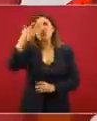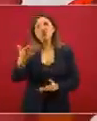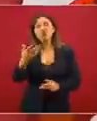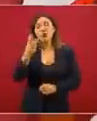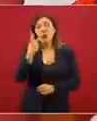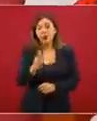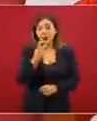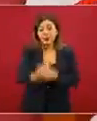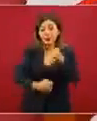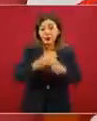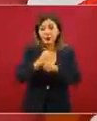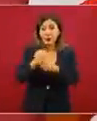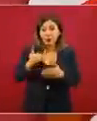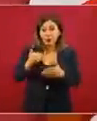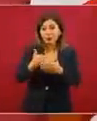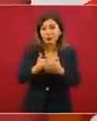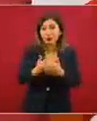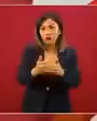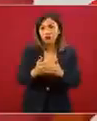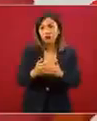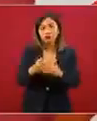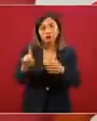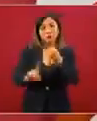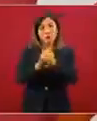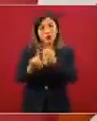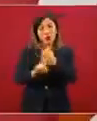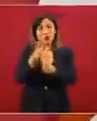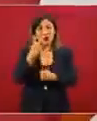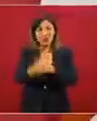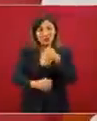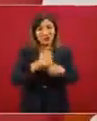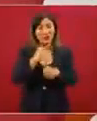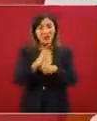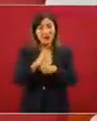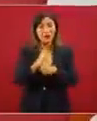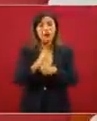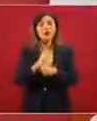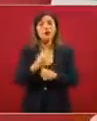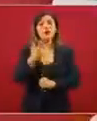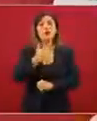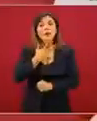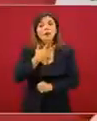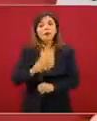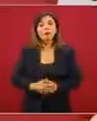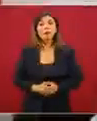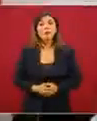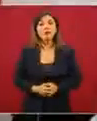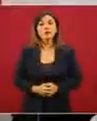este año, la crisis de este año, hay otra lámina,